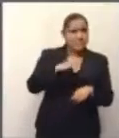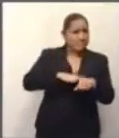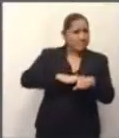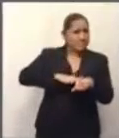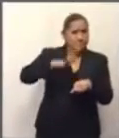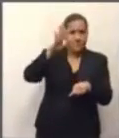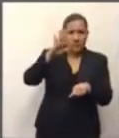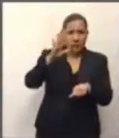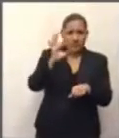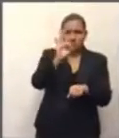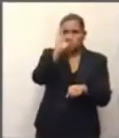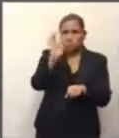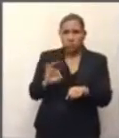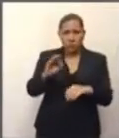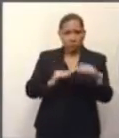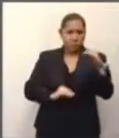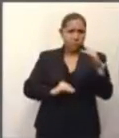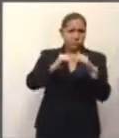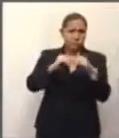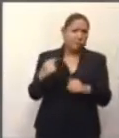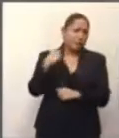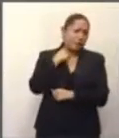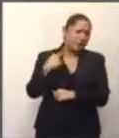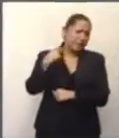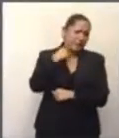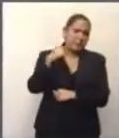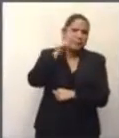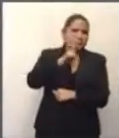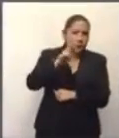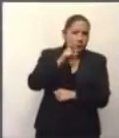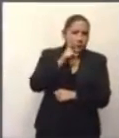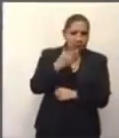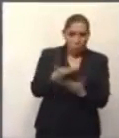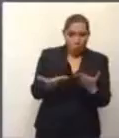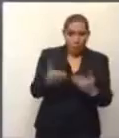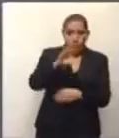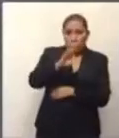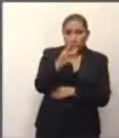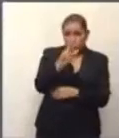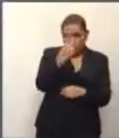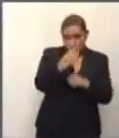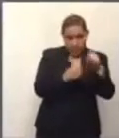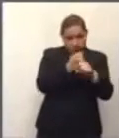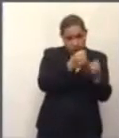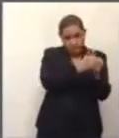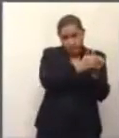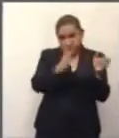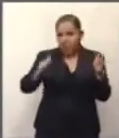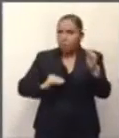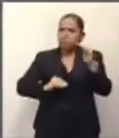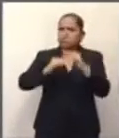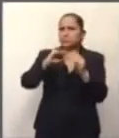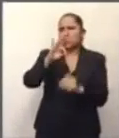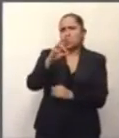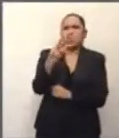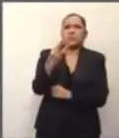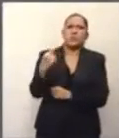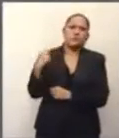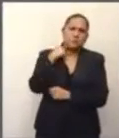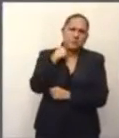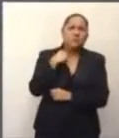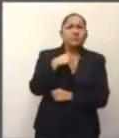feminicidios y ya suman 43 en todo el año. Encima de esto, el obispo Salvador Rangel Mendoza dijo hace dos